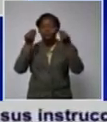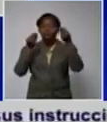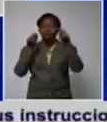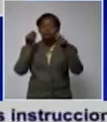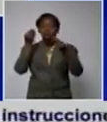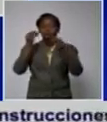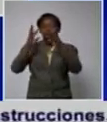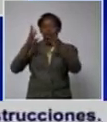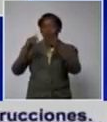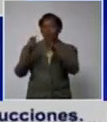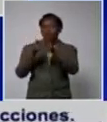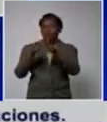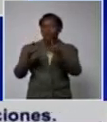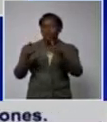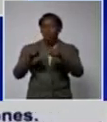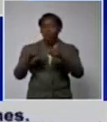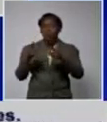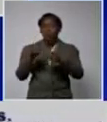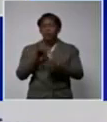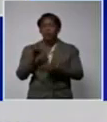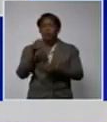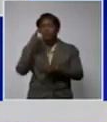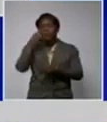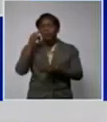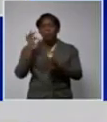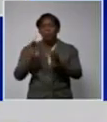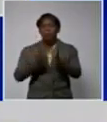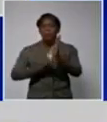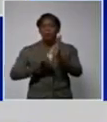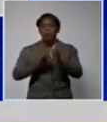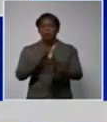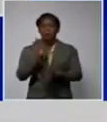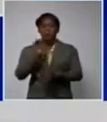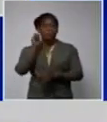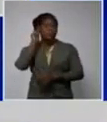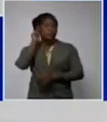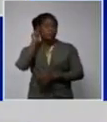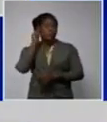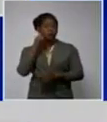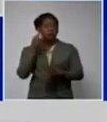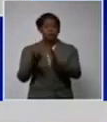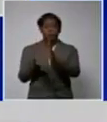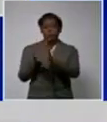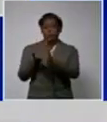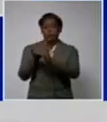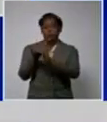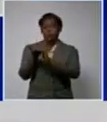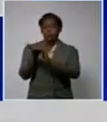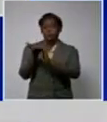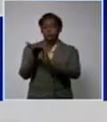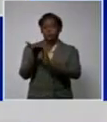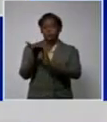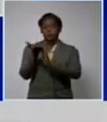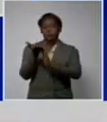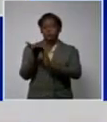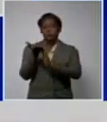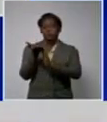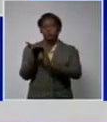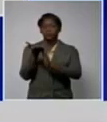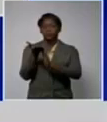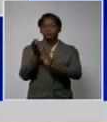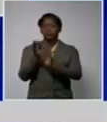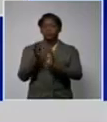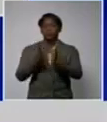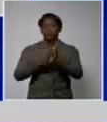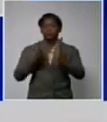reducción en comparación con el mes de febrero, que ha sido el mes más alto de toda la pandemia en nuestro país, más